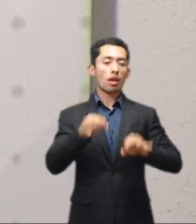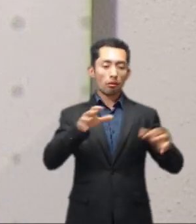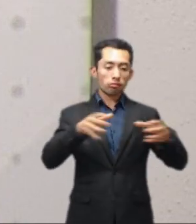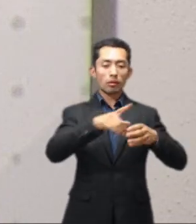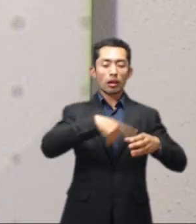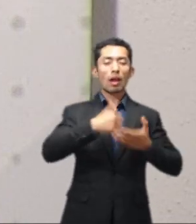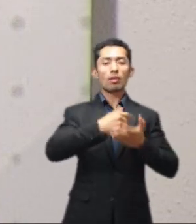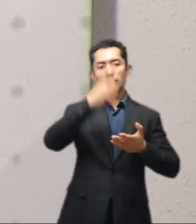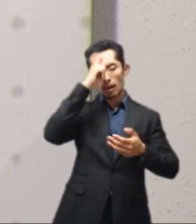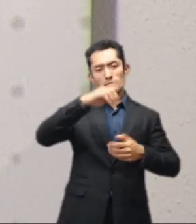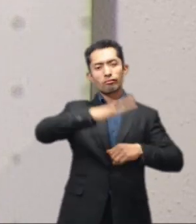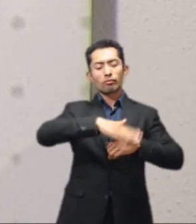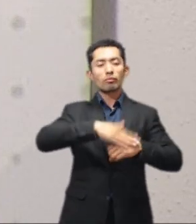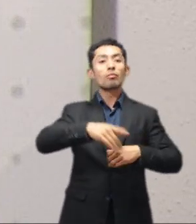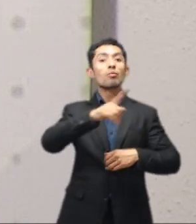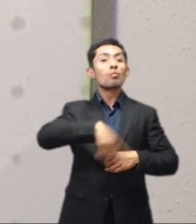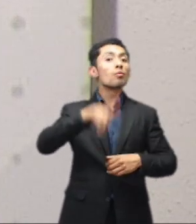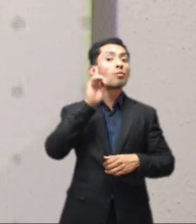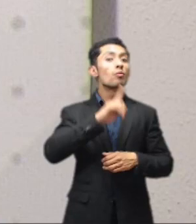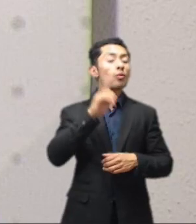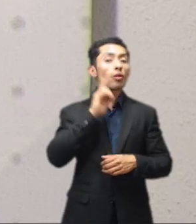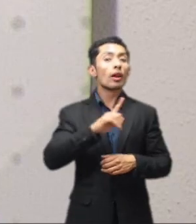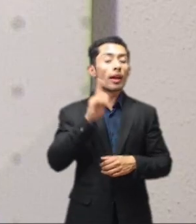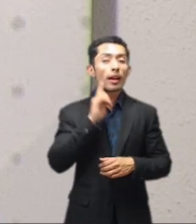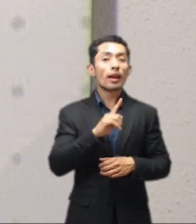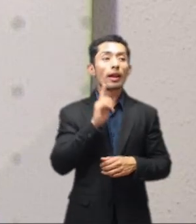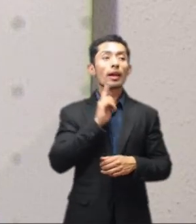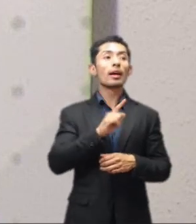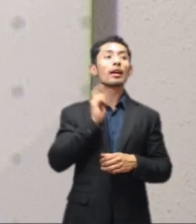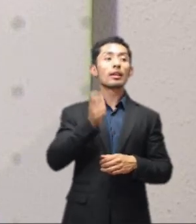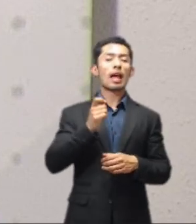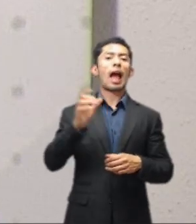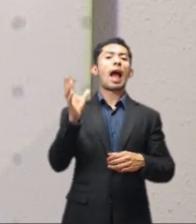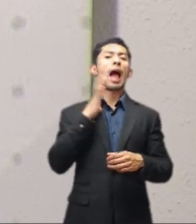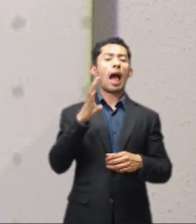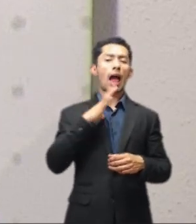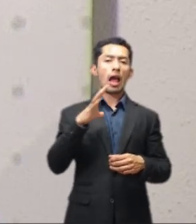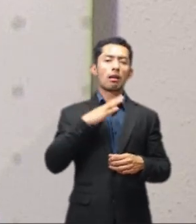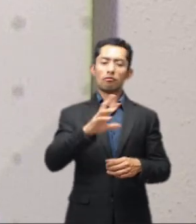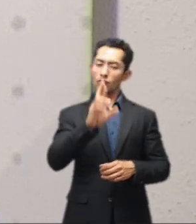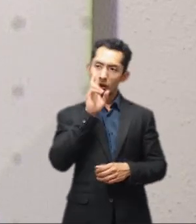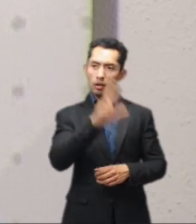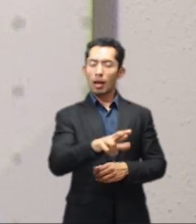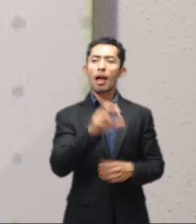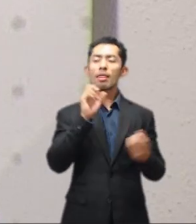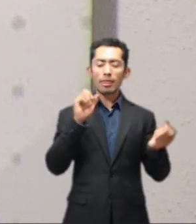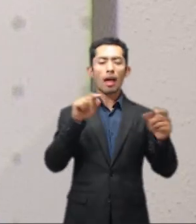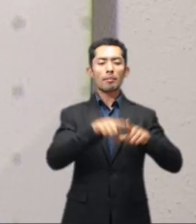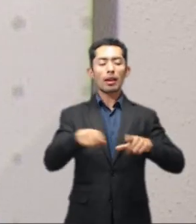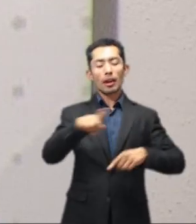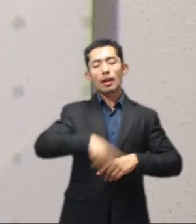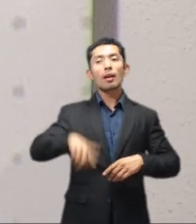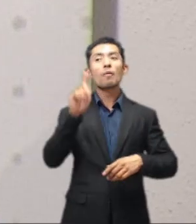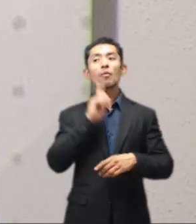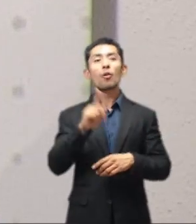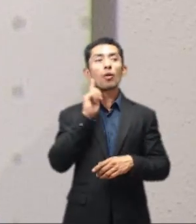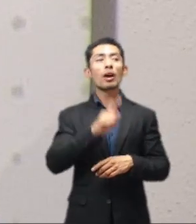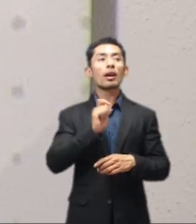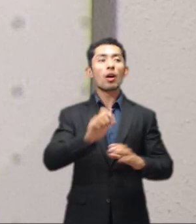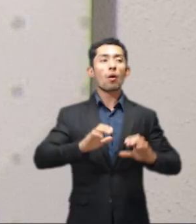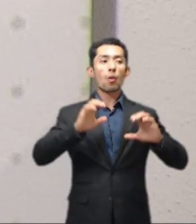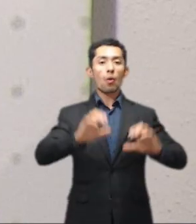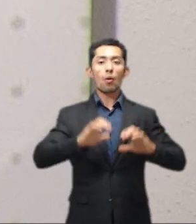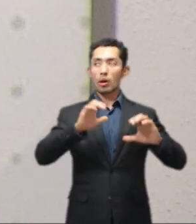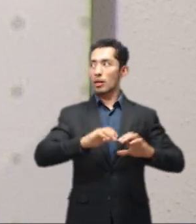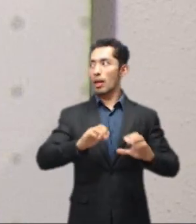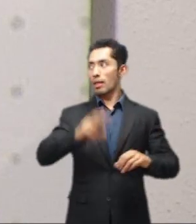orientar a las mujercitas sobre todo que tienen todo nuestro respeto y haremos de ellas el cuidado